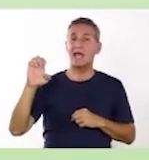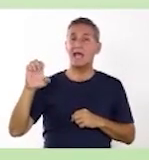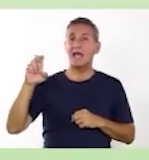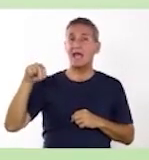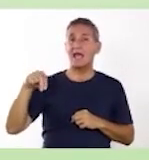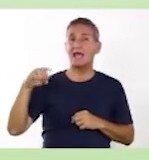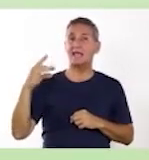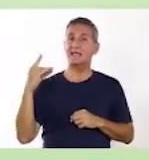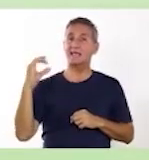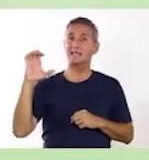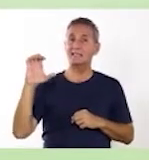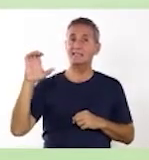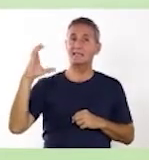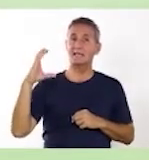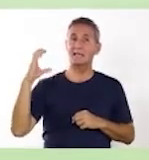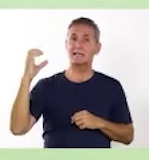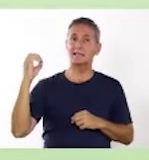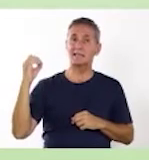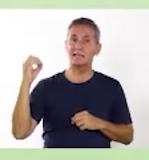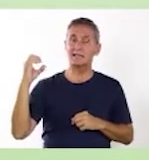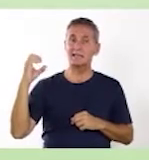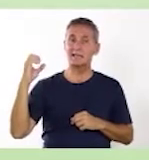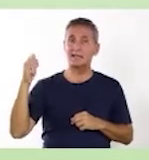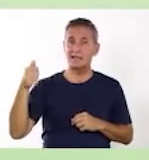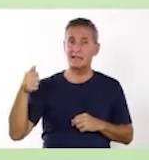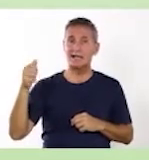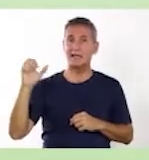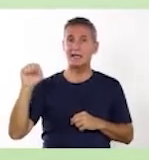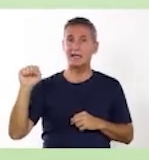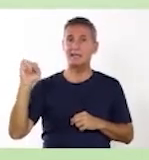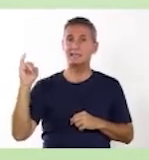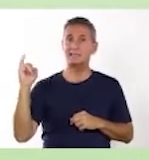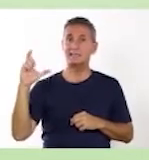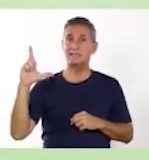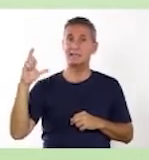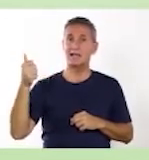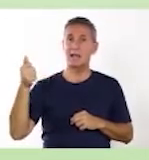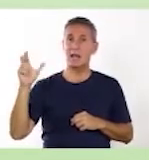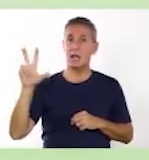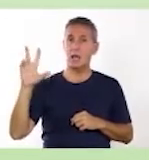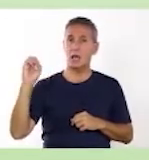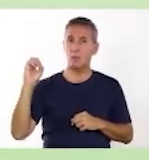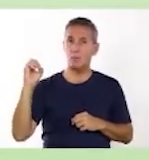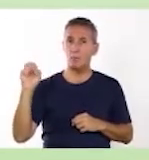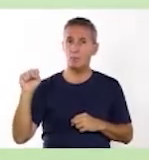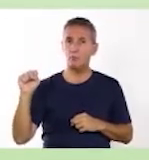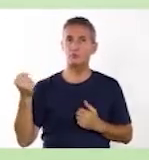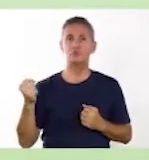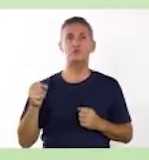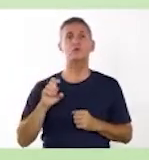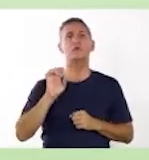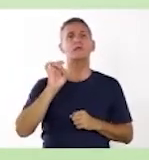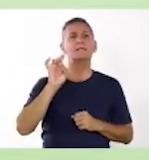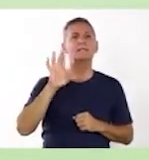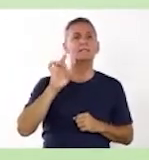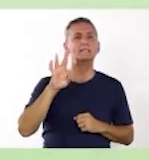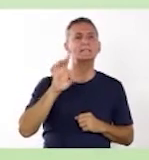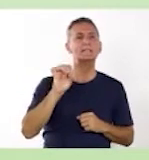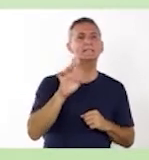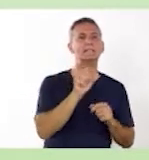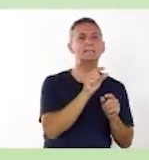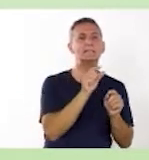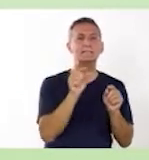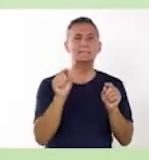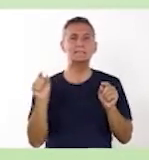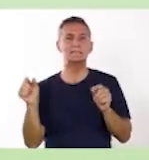los versos van a ser alejandrinos. Solamente hay uno que es de 15 sílabas. Hay alusión al Japón.